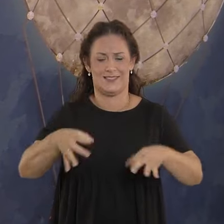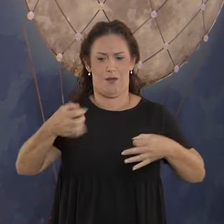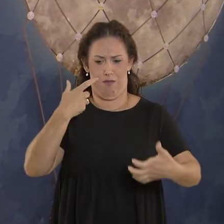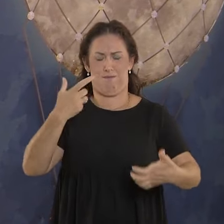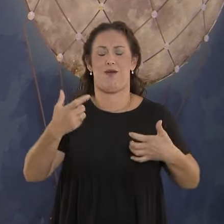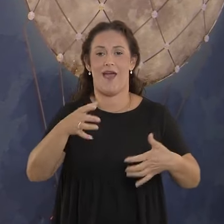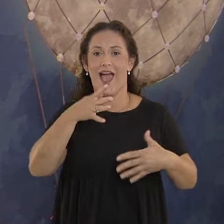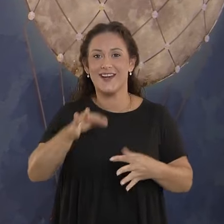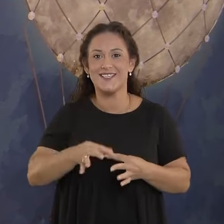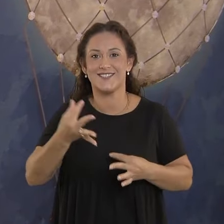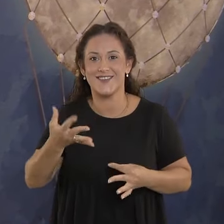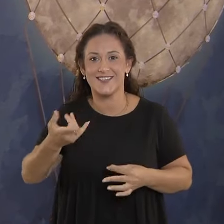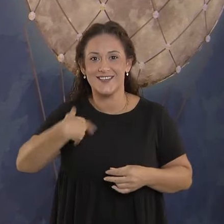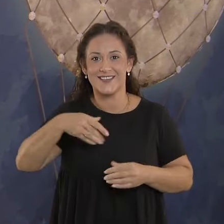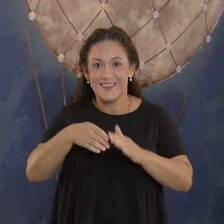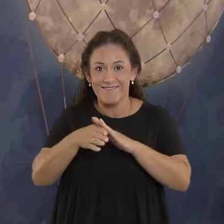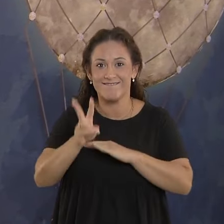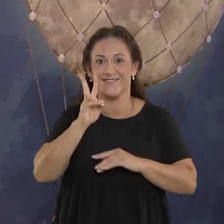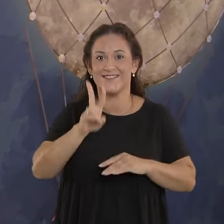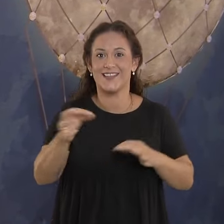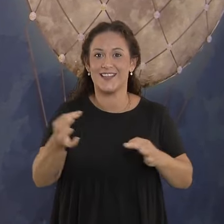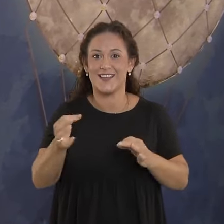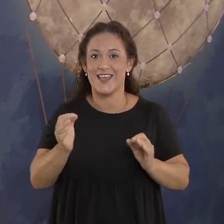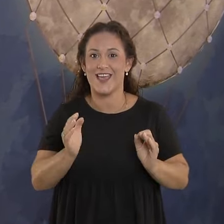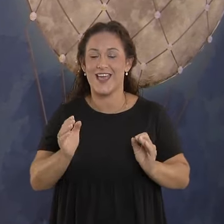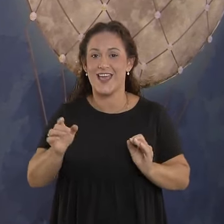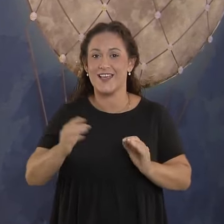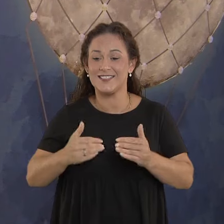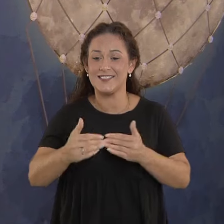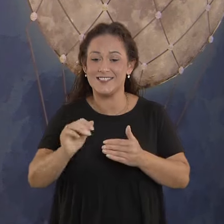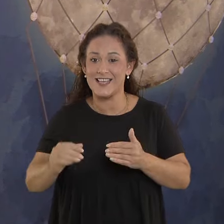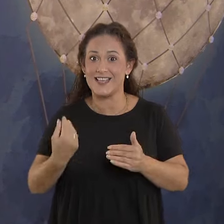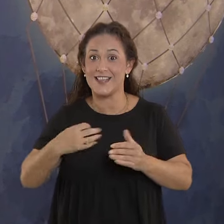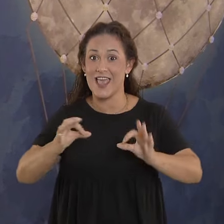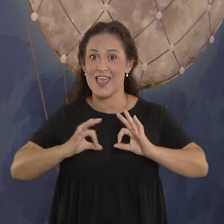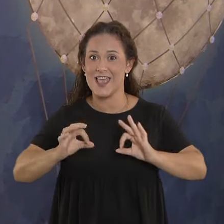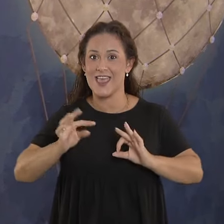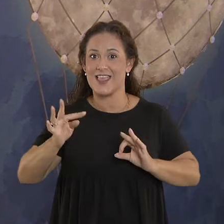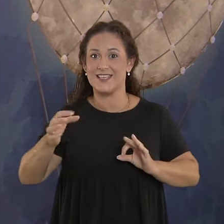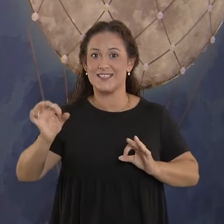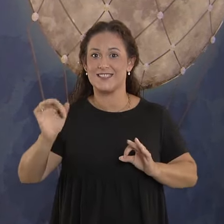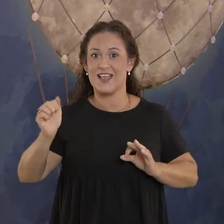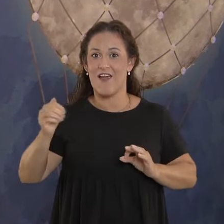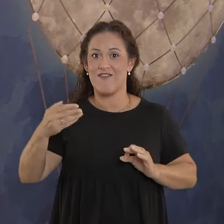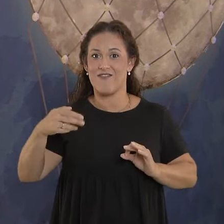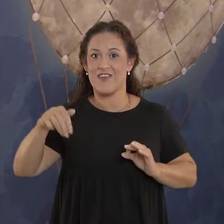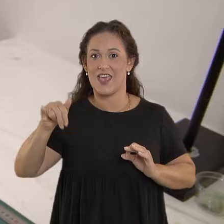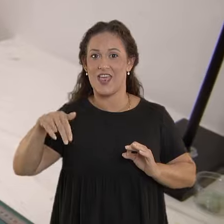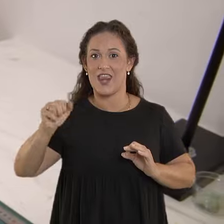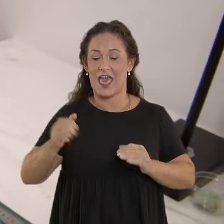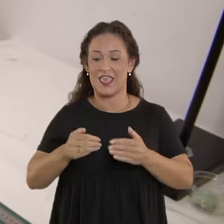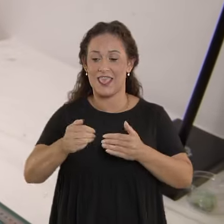En esta ocasión tenemos la suerte de colarnos en la producción de Sabina, el próximo que van a subir a las tablas y que les aseguro les va a